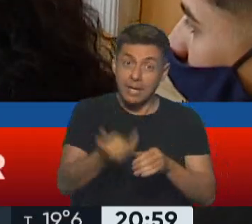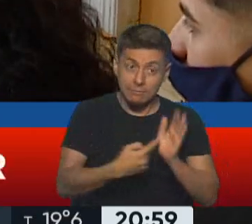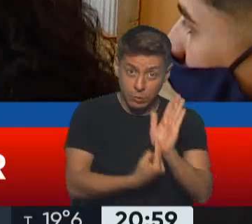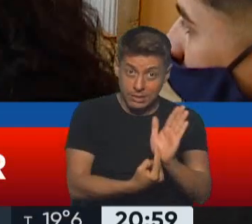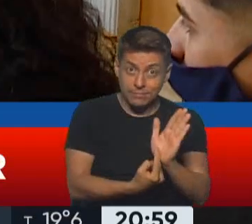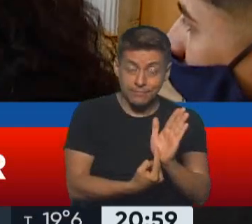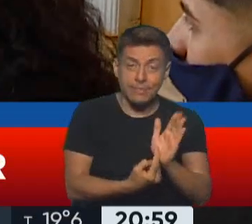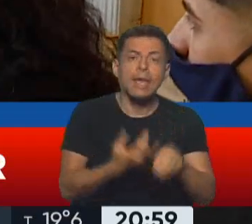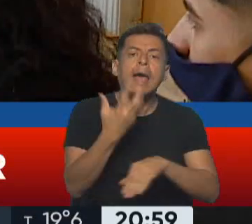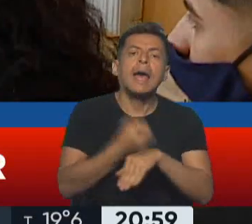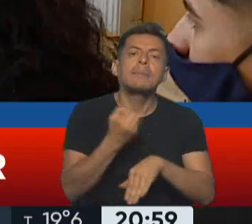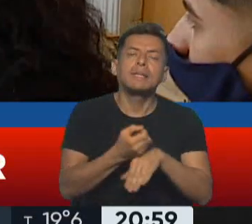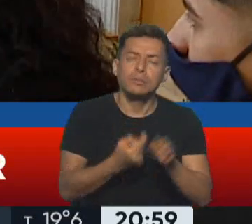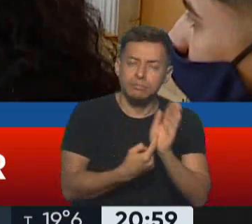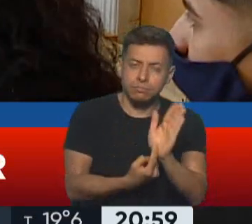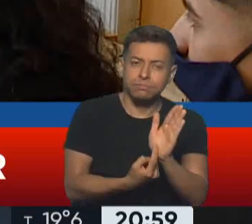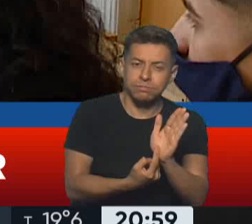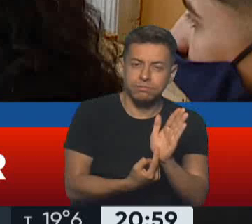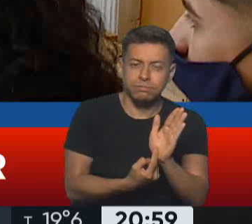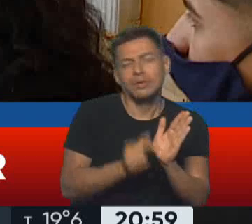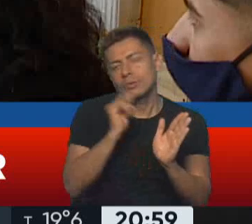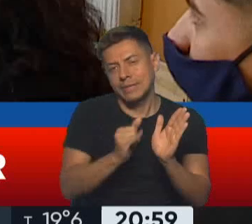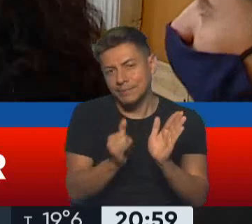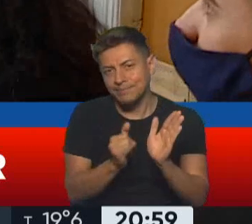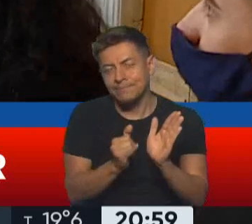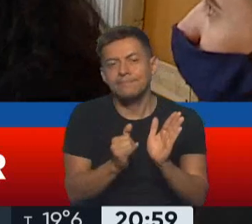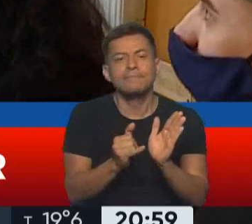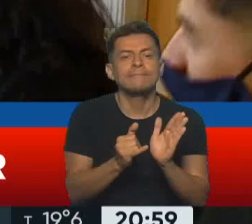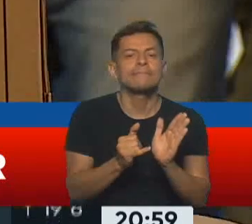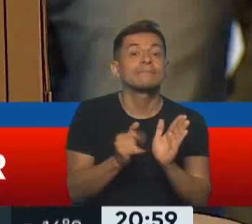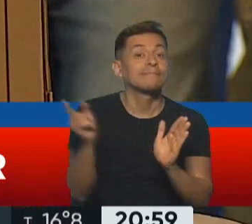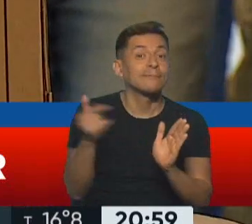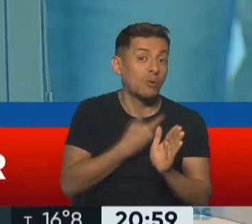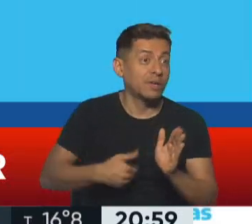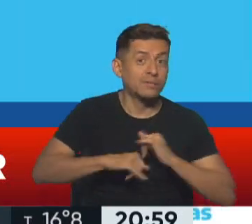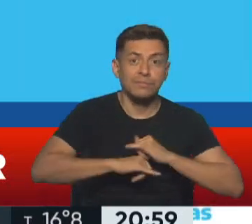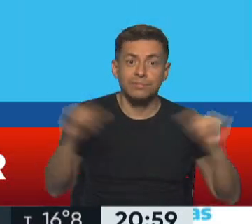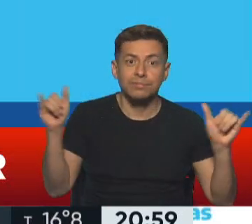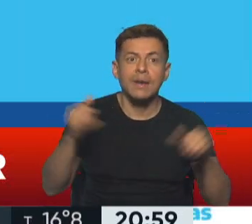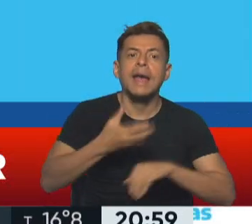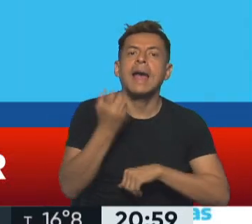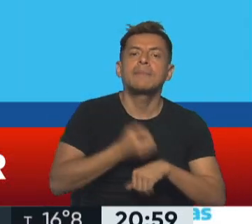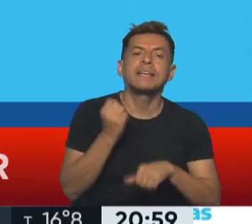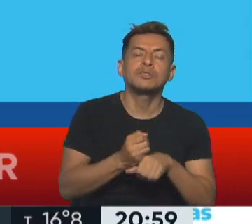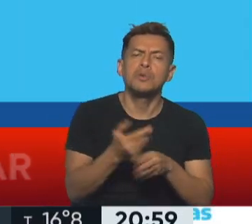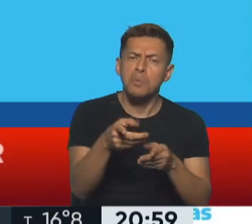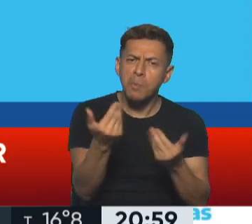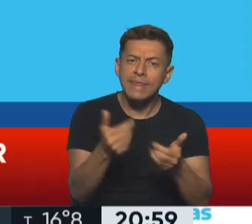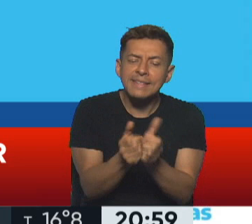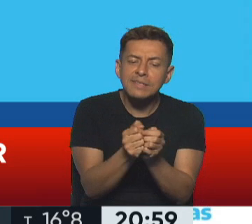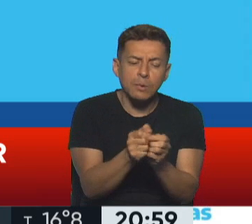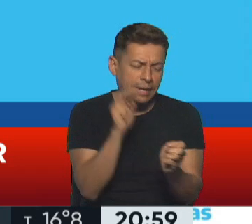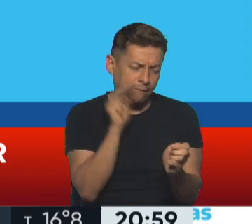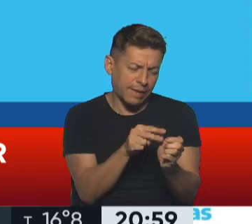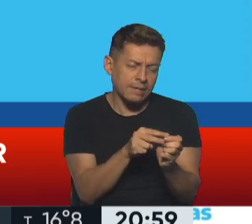ver, seguramente, pero te la contamos mientras tanto. Lanzó una aplicación para seguir los resultados en los